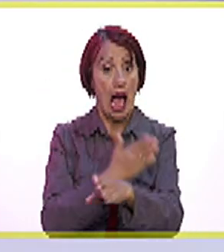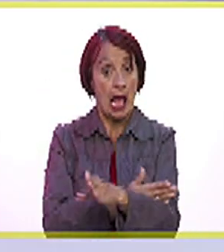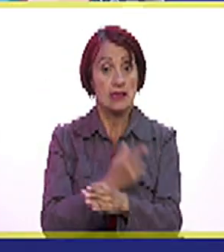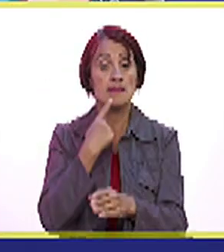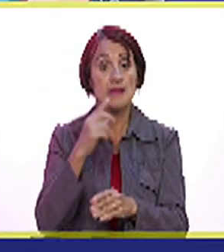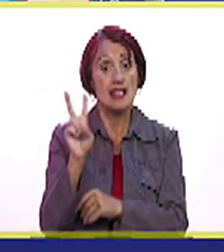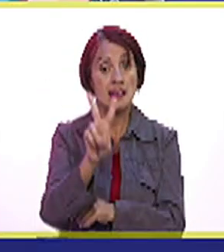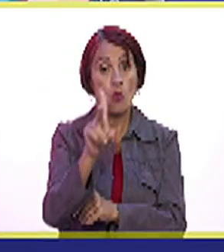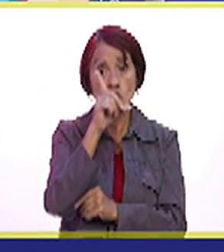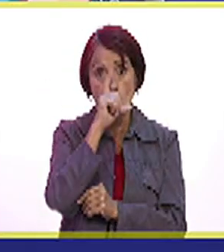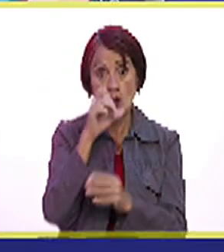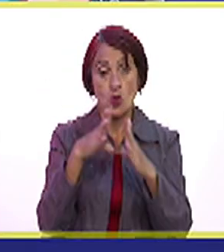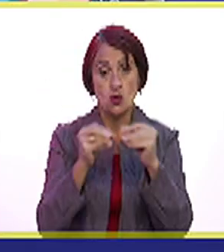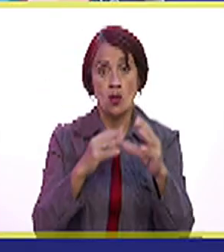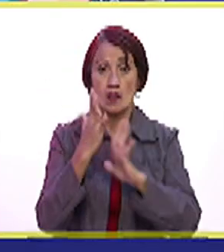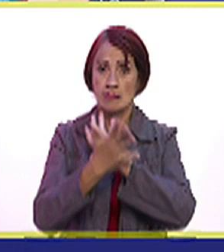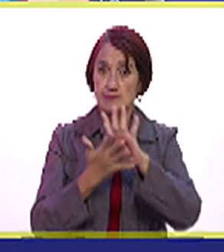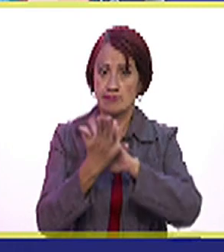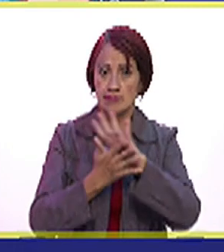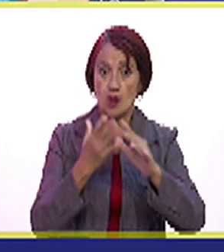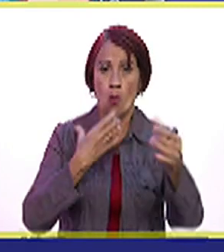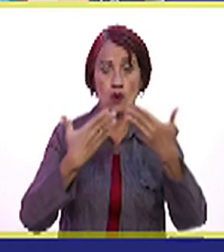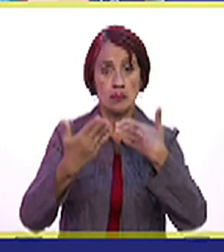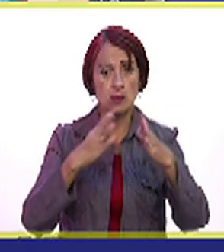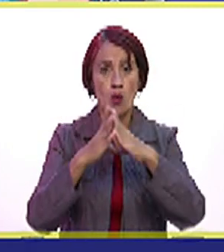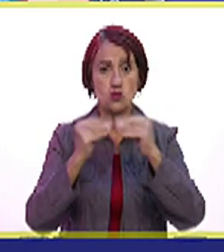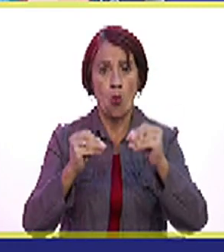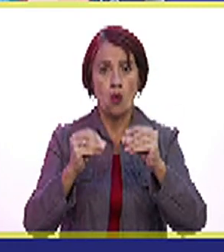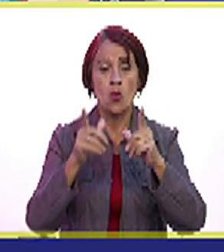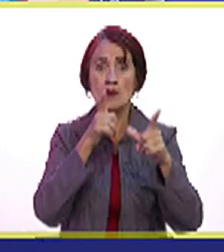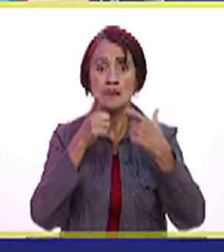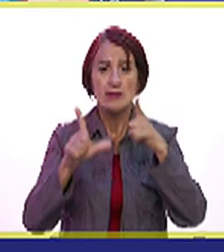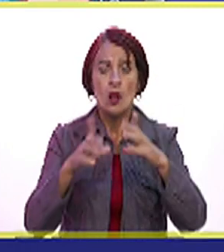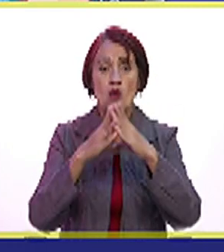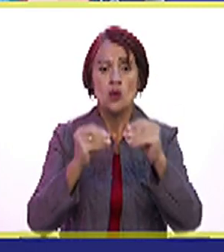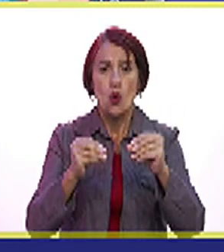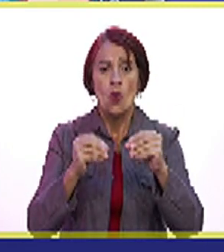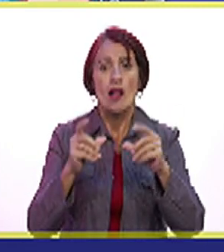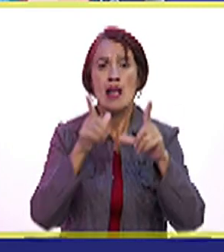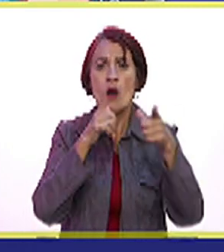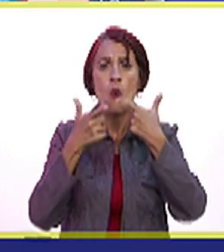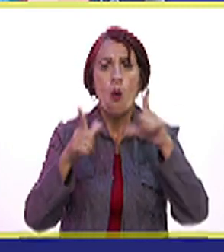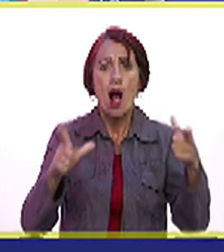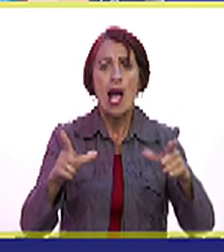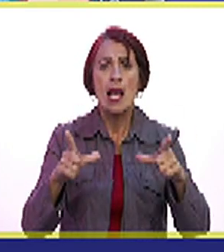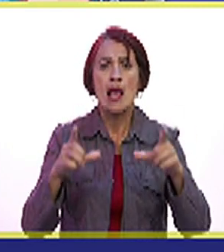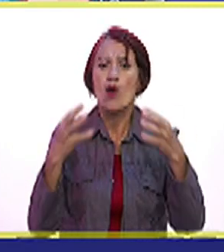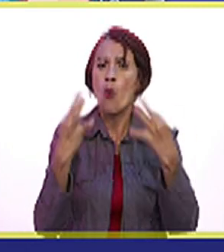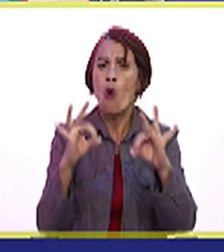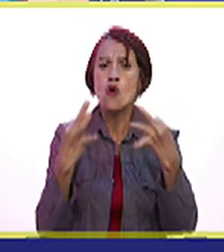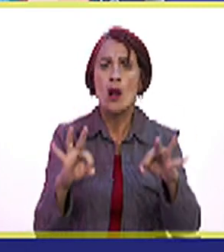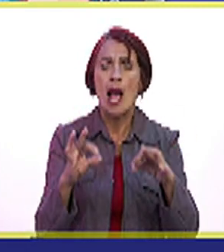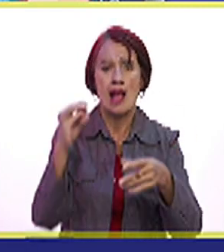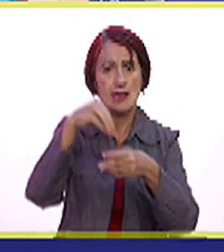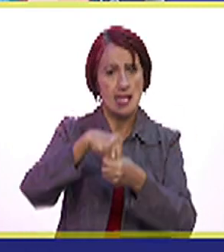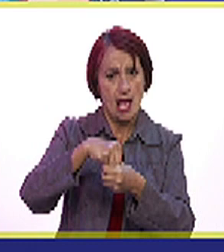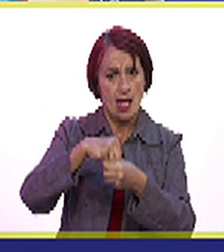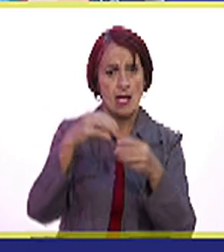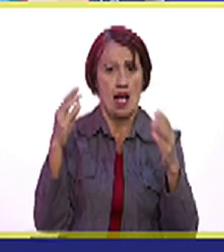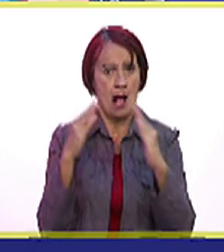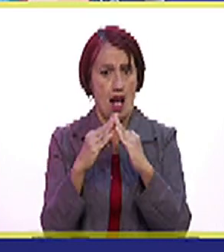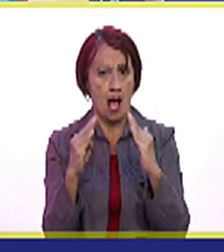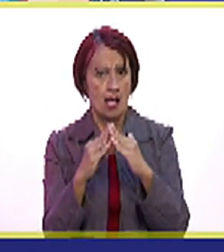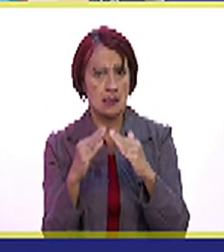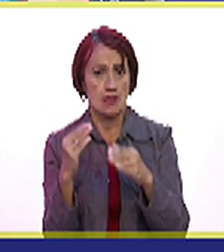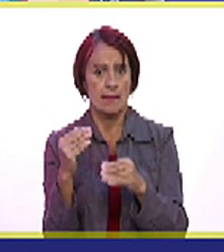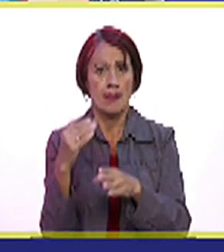segundo año estaremos hablando sobre el habla coloquial y dije que mayormente nosotros el día a día utilizamos el lenguaje coloquial en nuestra casa, en nuestras calles,